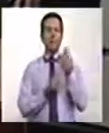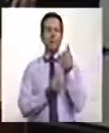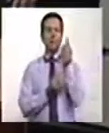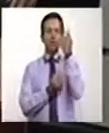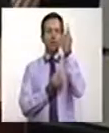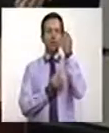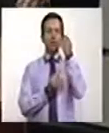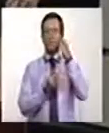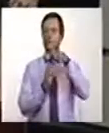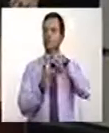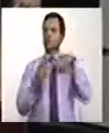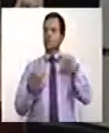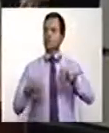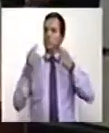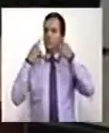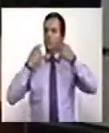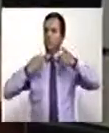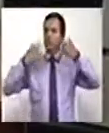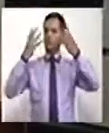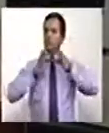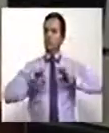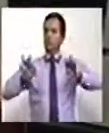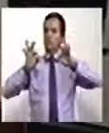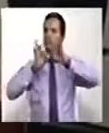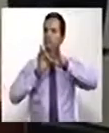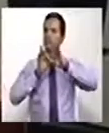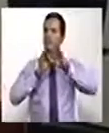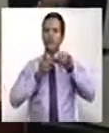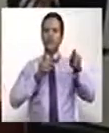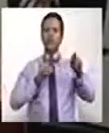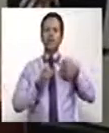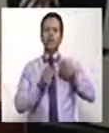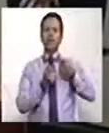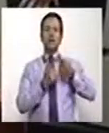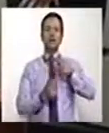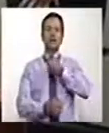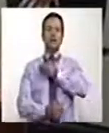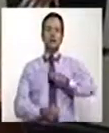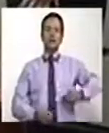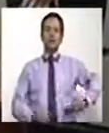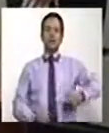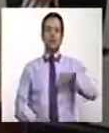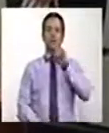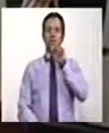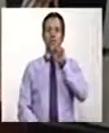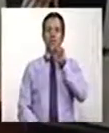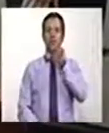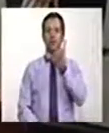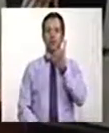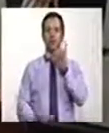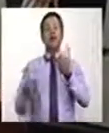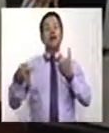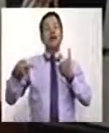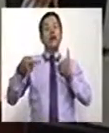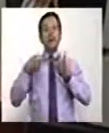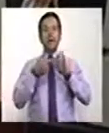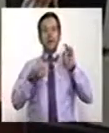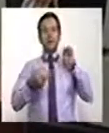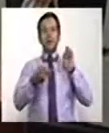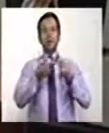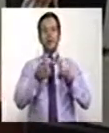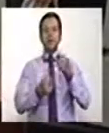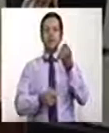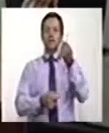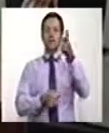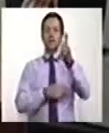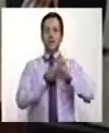más influyentes del país, en su gestión como presidente de la ANDI durante 17 años, lideró con firmeza el